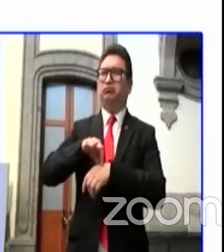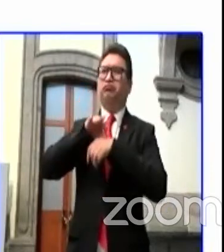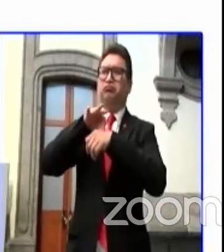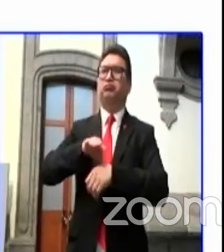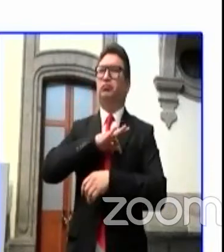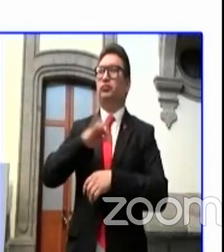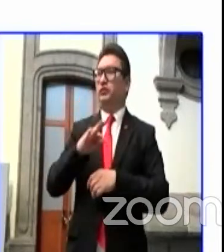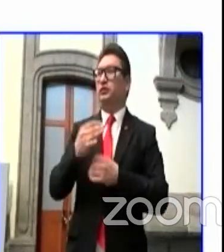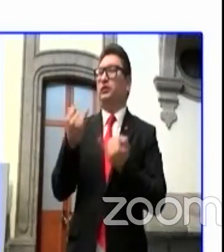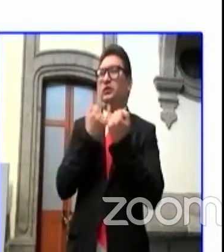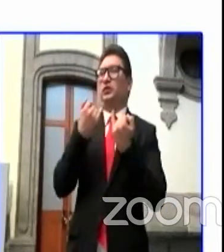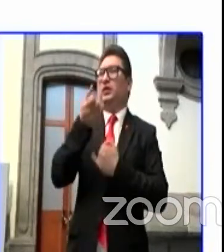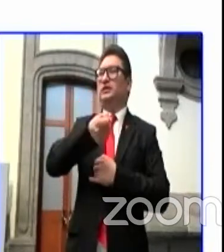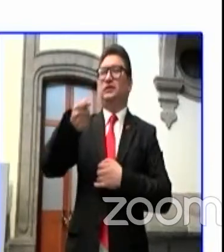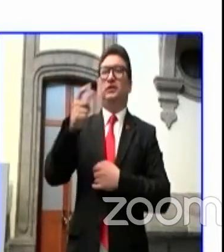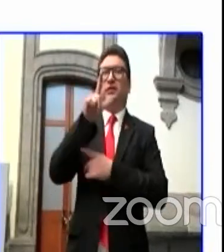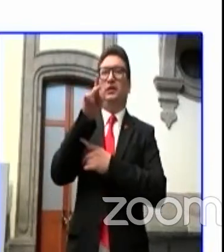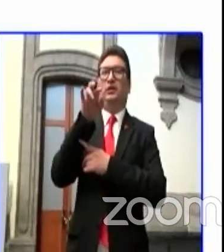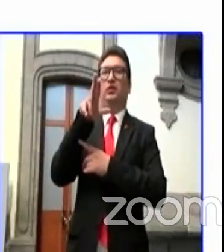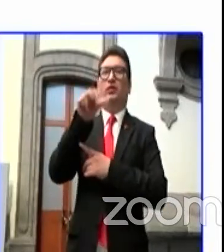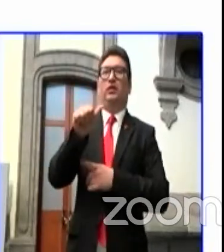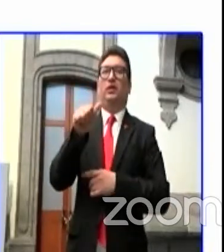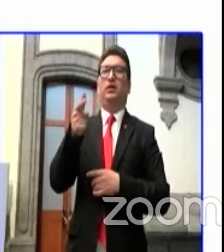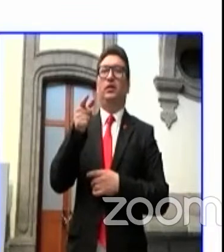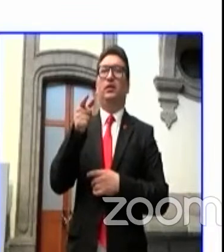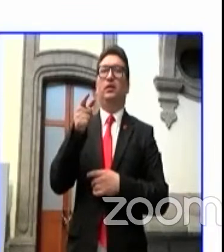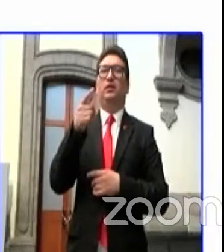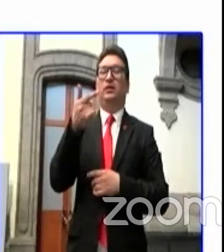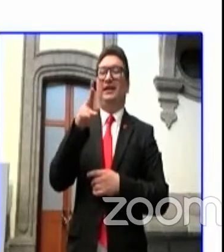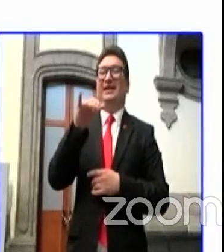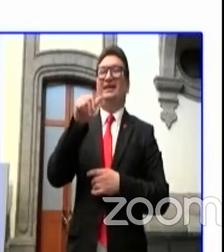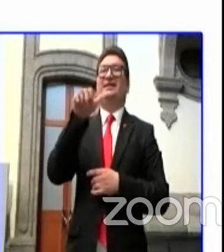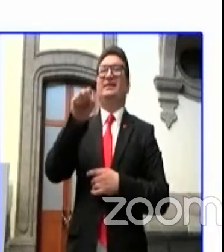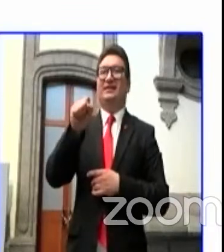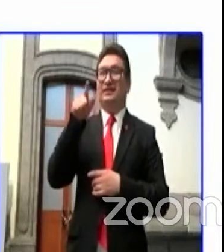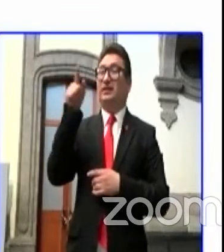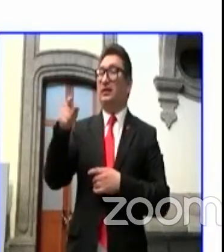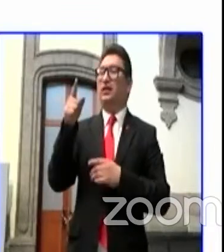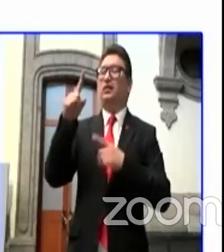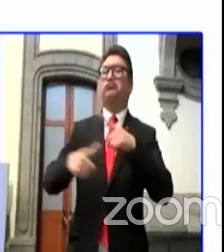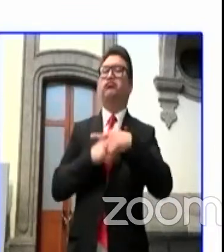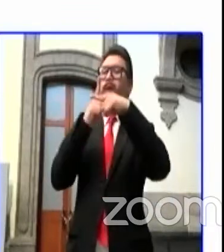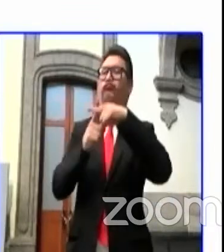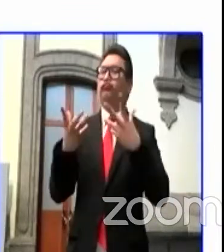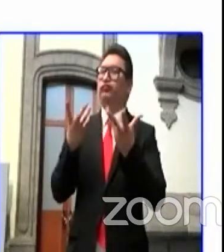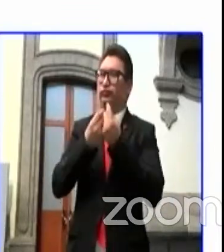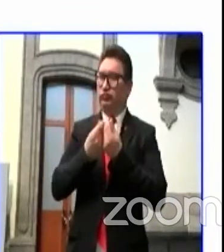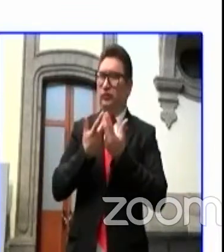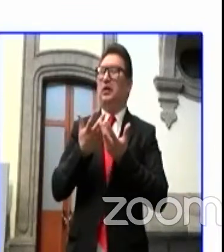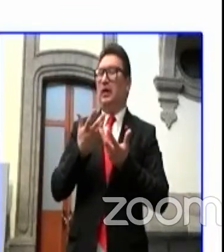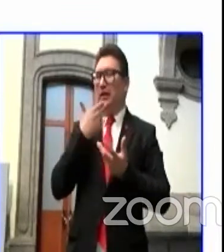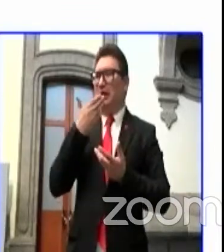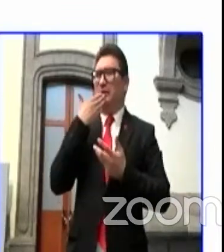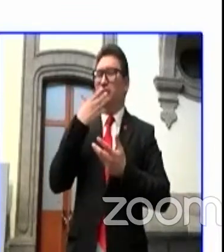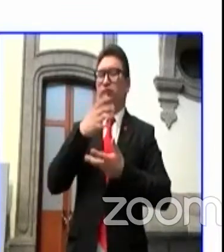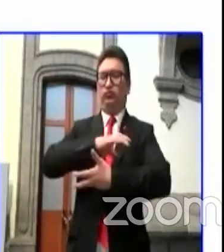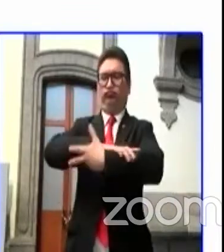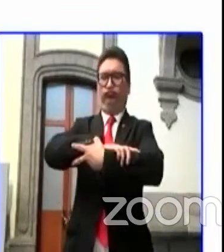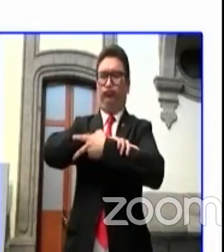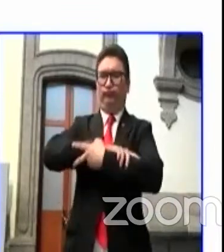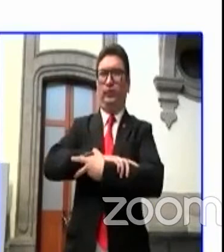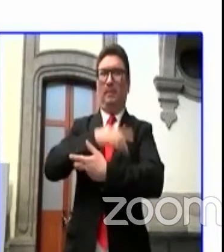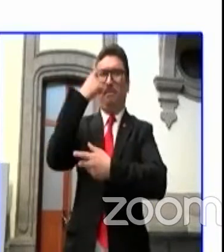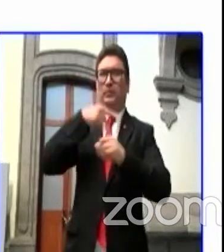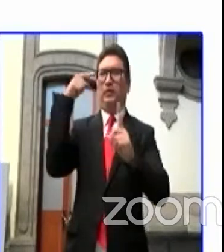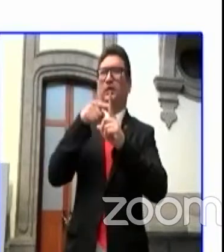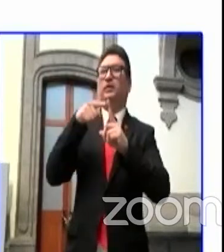supuesto, saludo a querida Laura. Laura, gracias por sumarte a este pacto por la inclusión de las personas